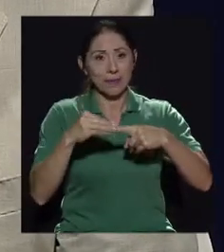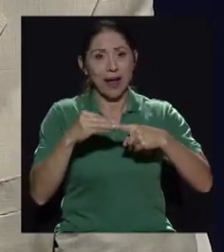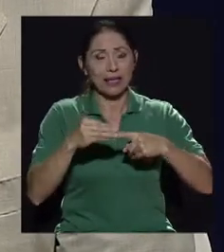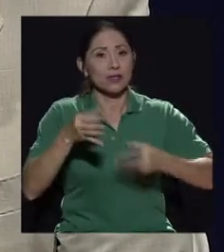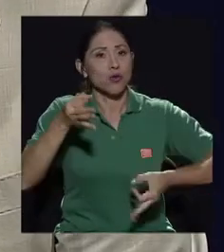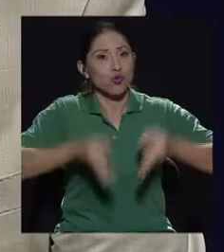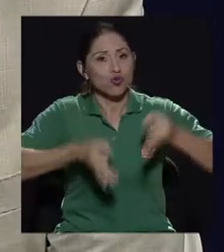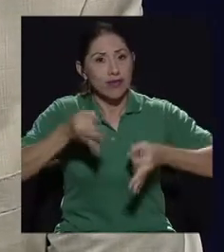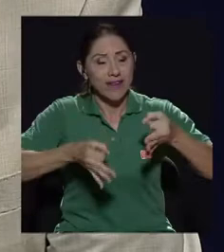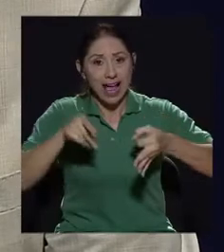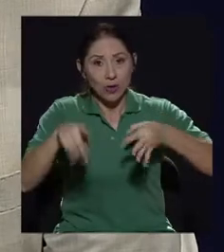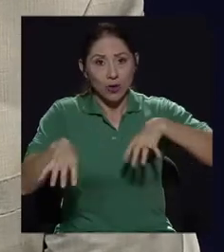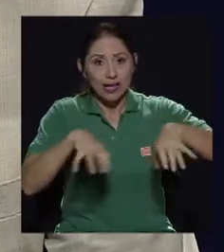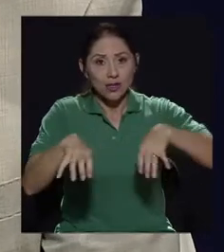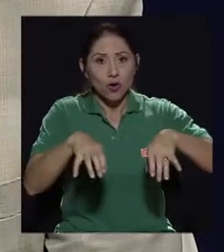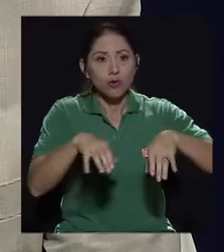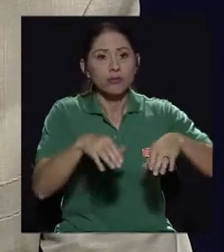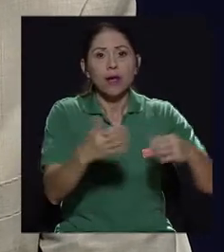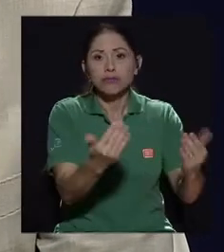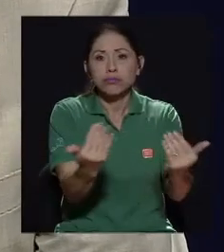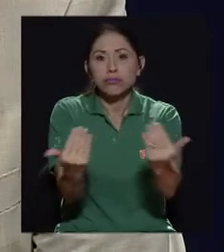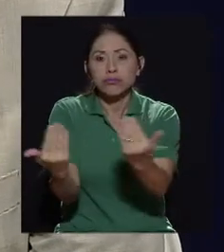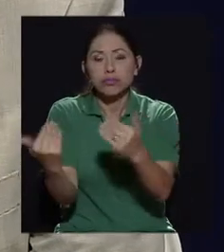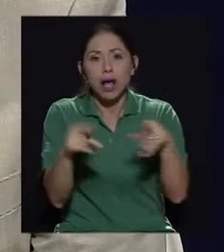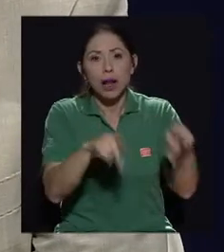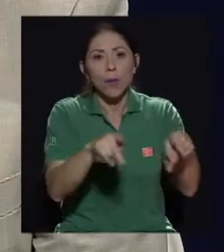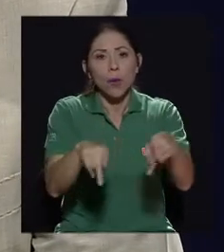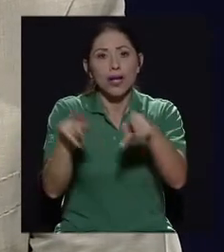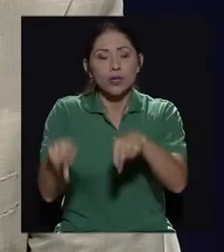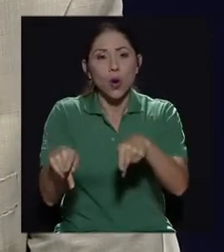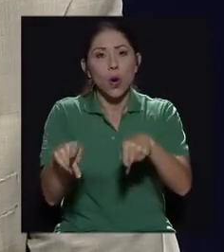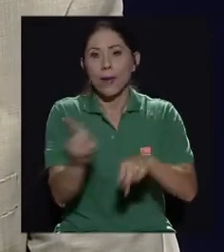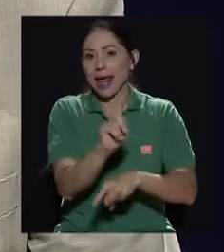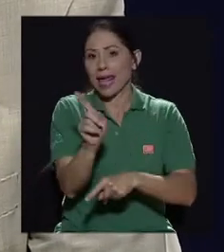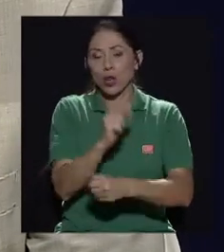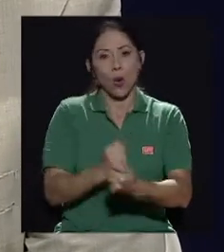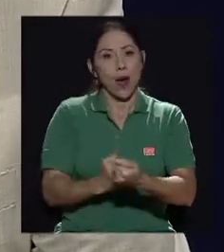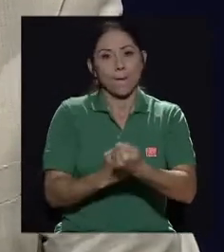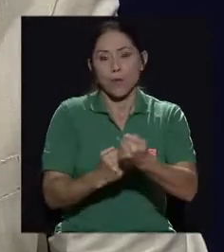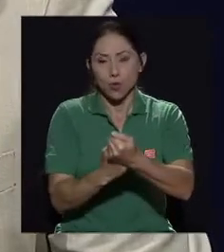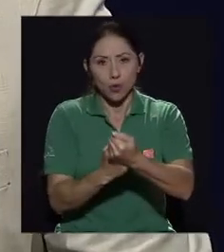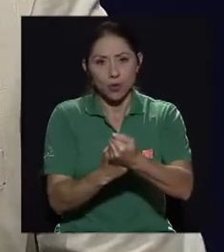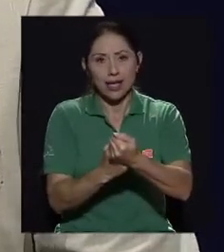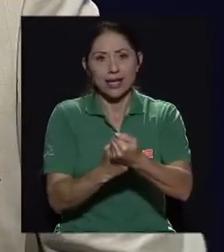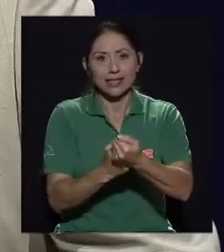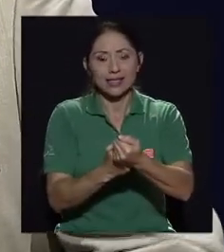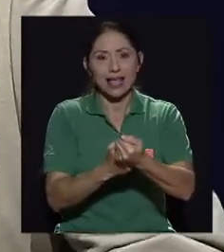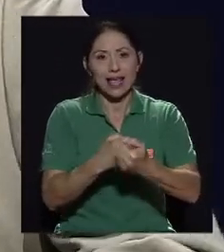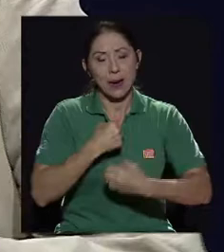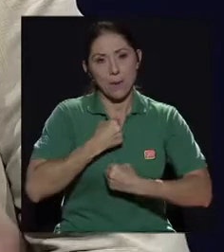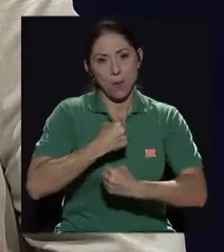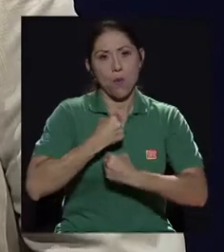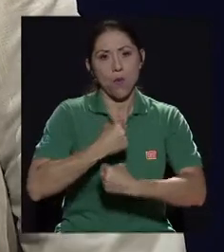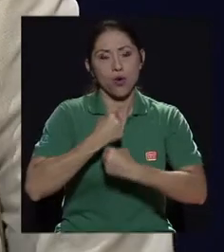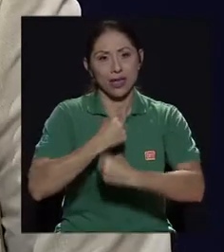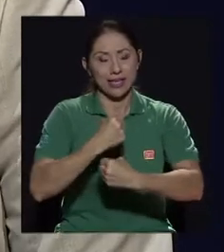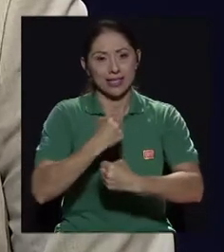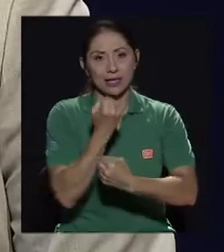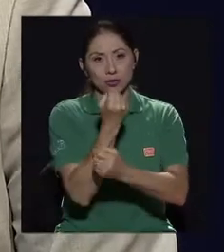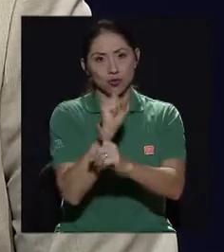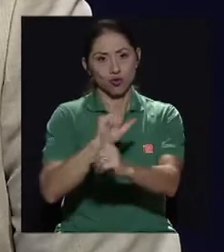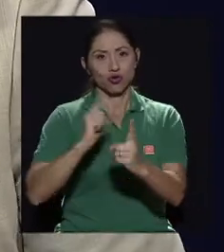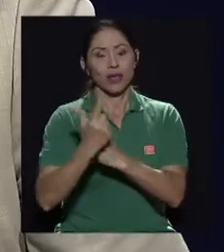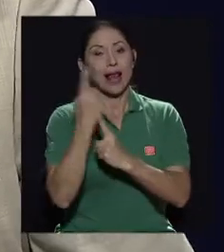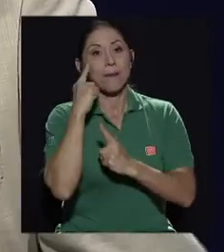justificando la acción y llamando a la población a que no apoyase las acciones de protesta social